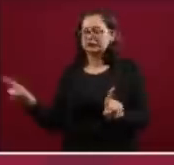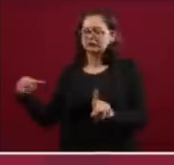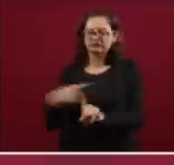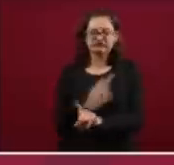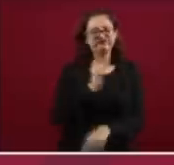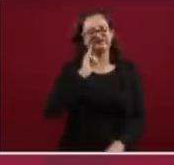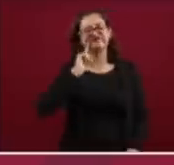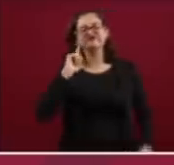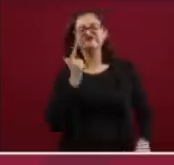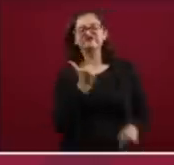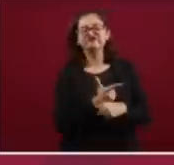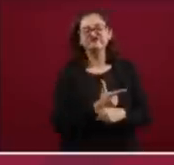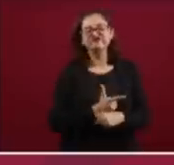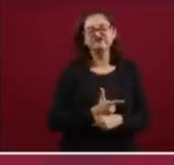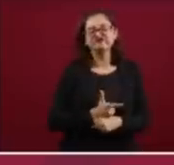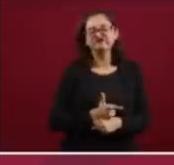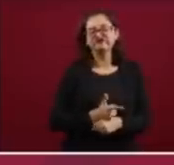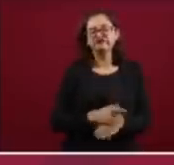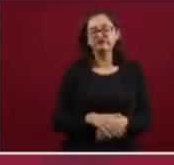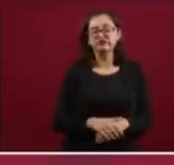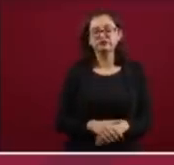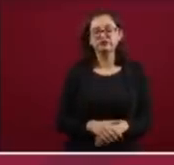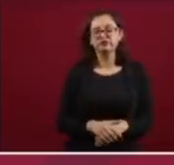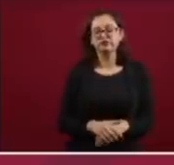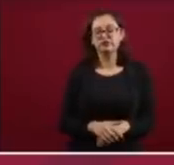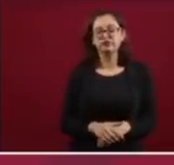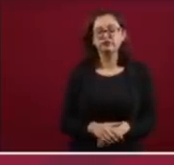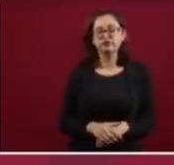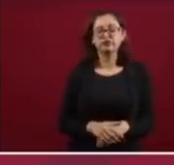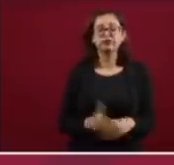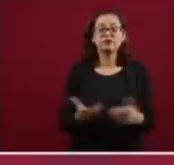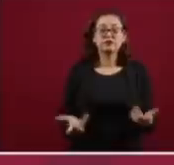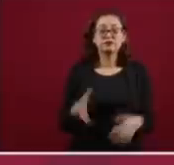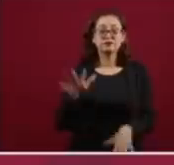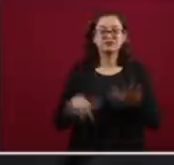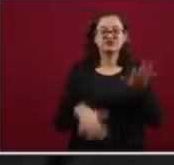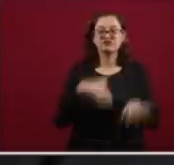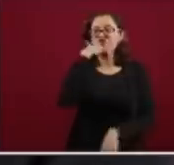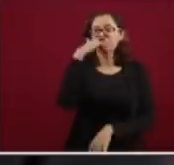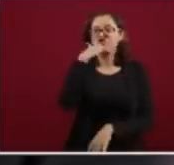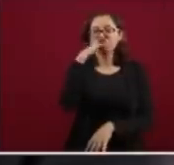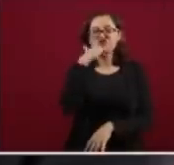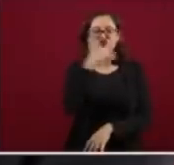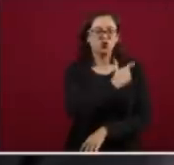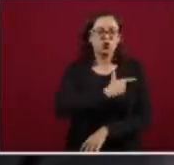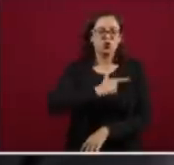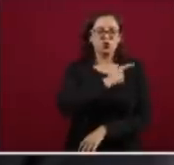es difícil muy difícil además por lo general el corrupto es fantoche